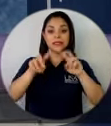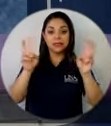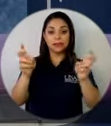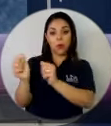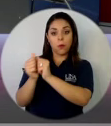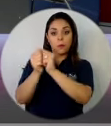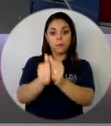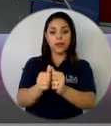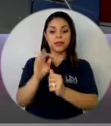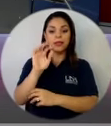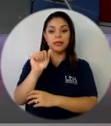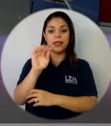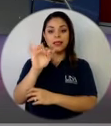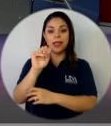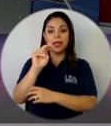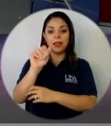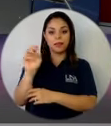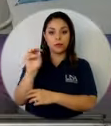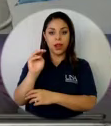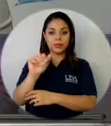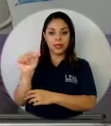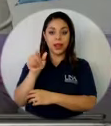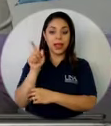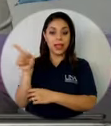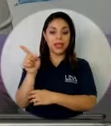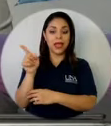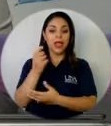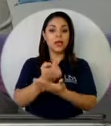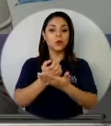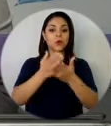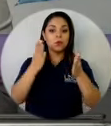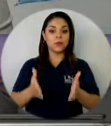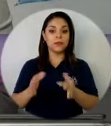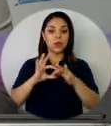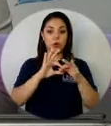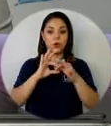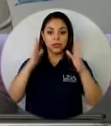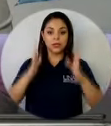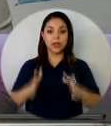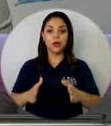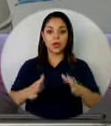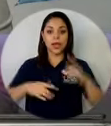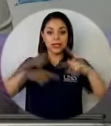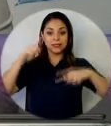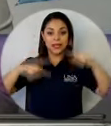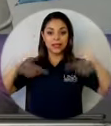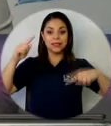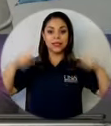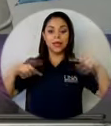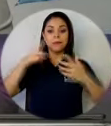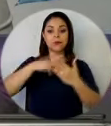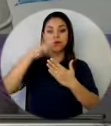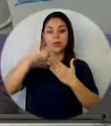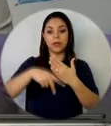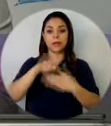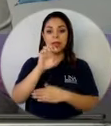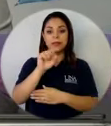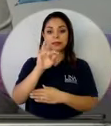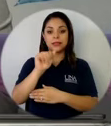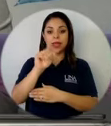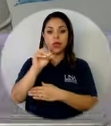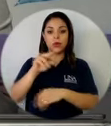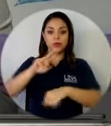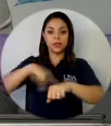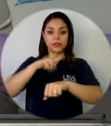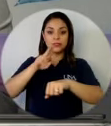en esta oportunidad Natalia Morales Aguilar, quien es economista y coordinadora de estadísticas del programa Estado de la Nación del Consejo Nacional